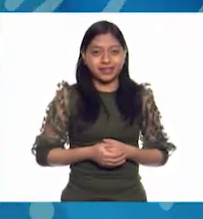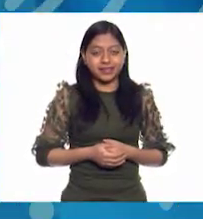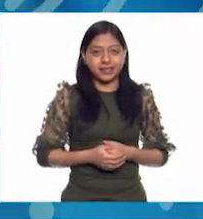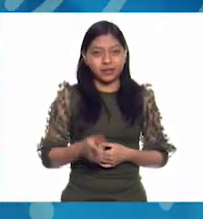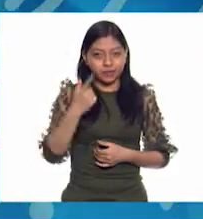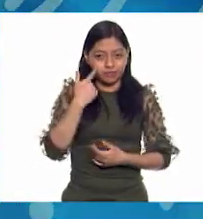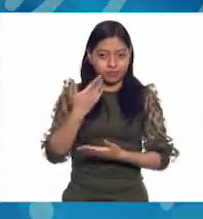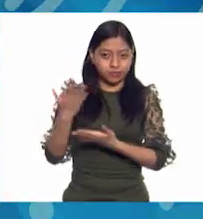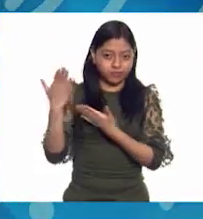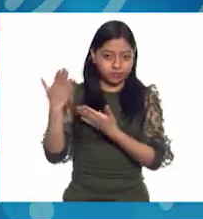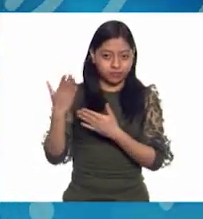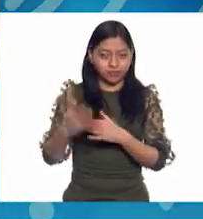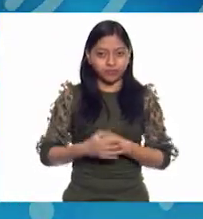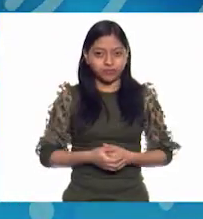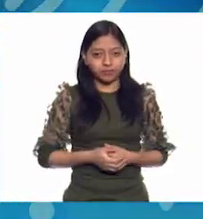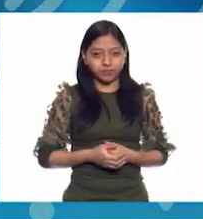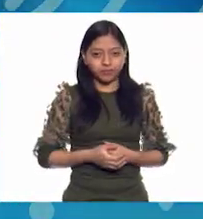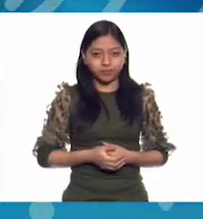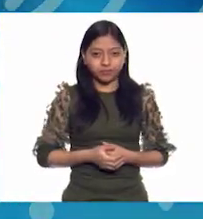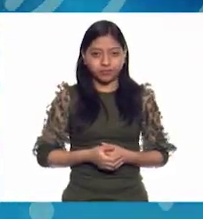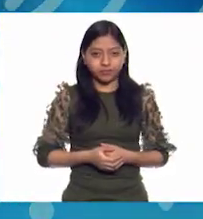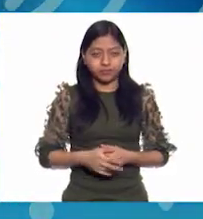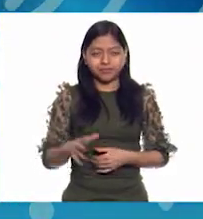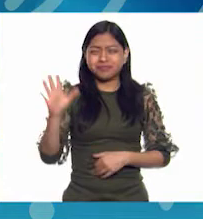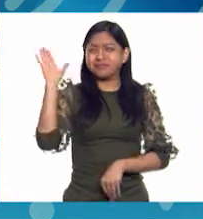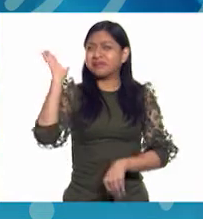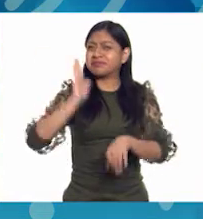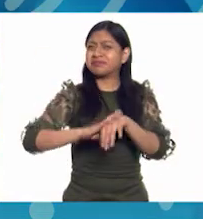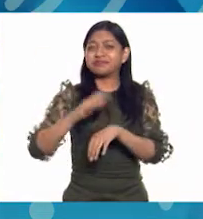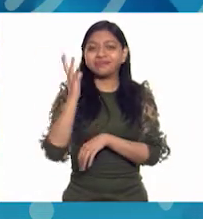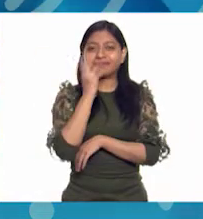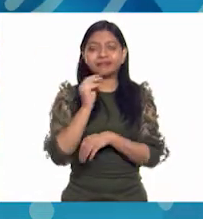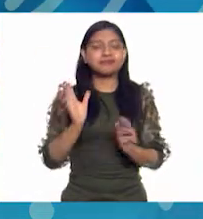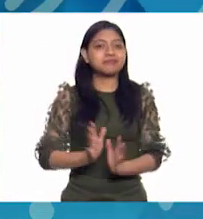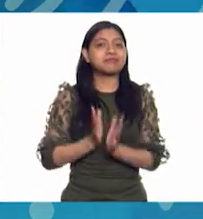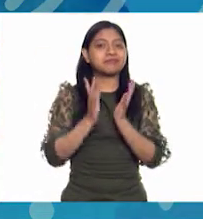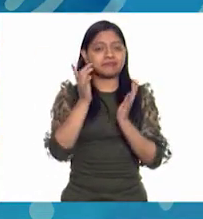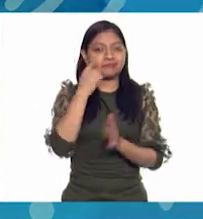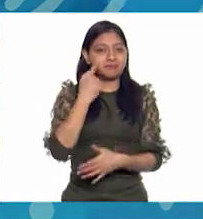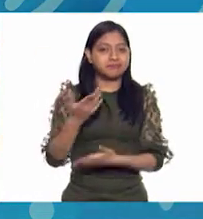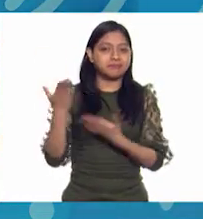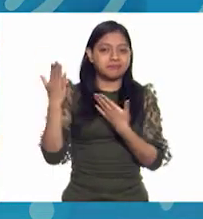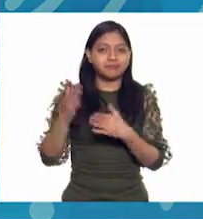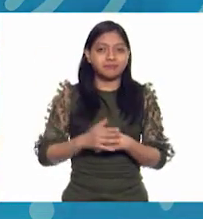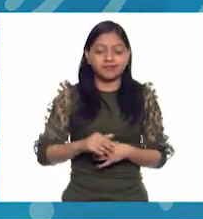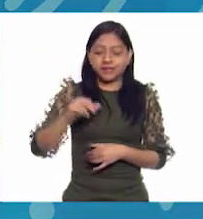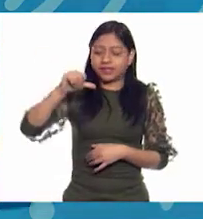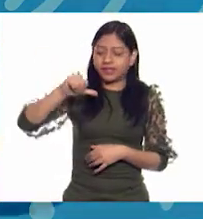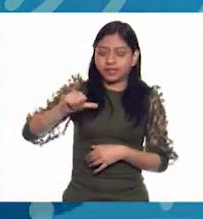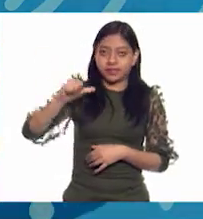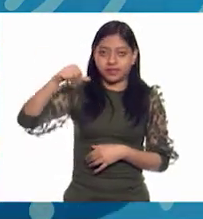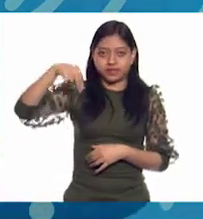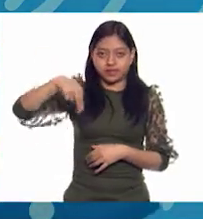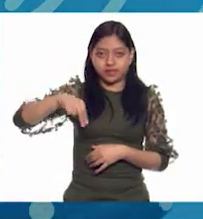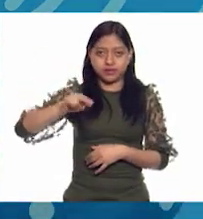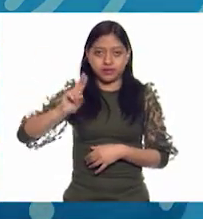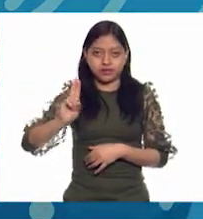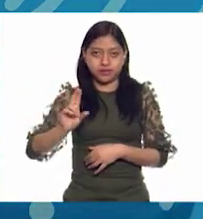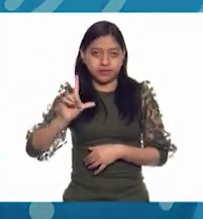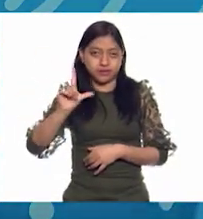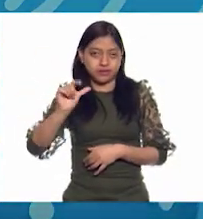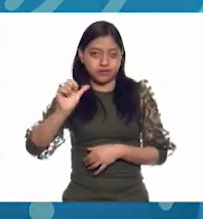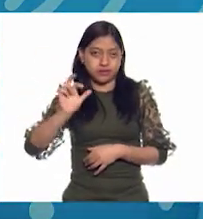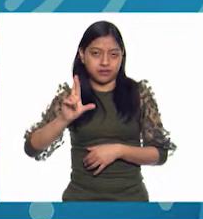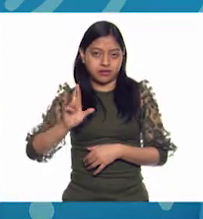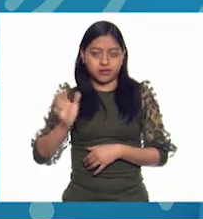uno. Y ese es impresionante también. Es el eclipse anular de sol. Y ocurre cuando